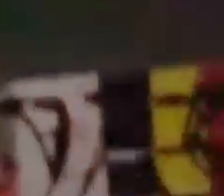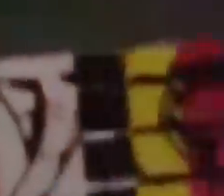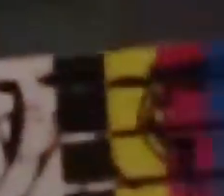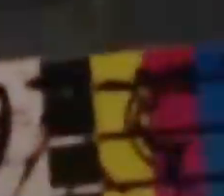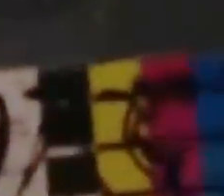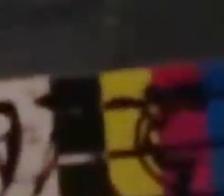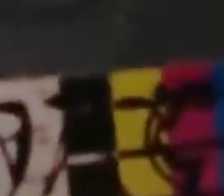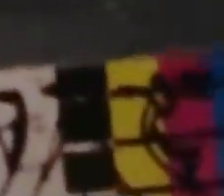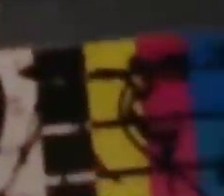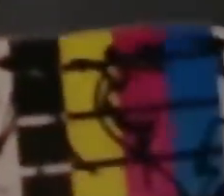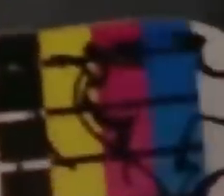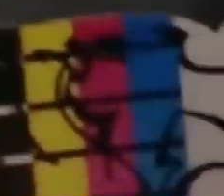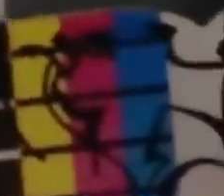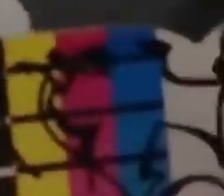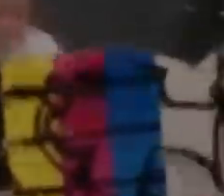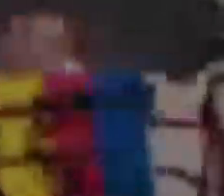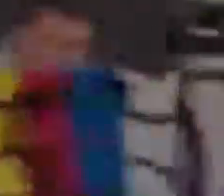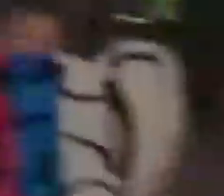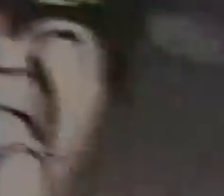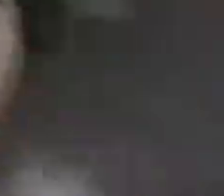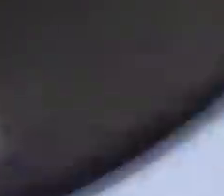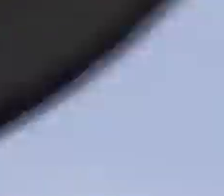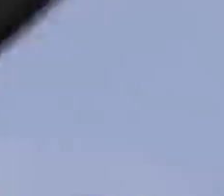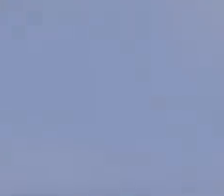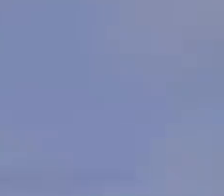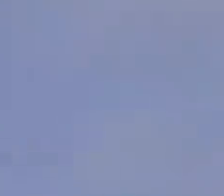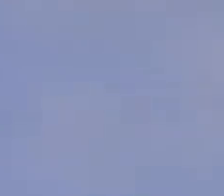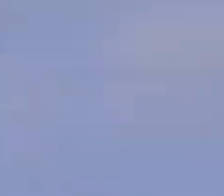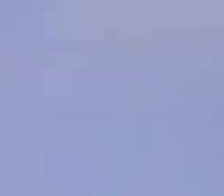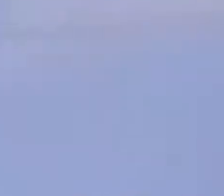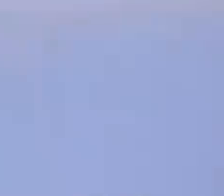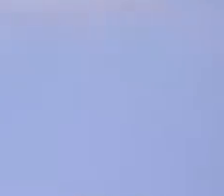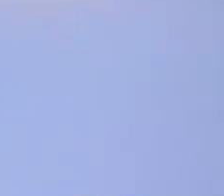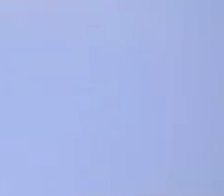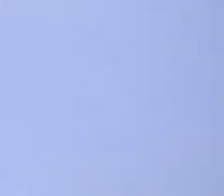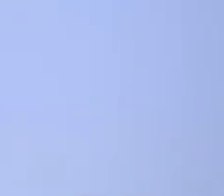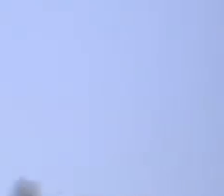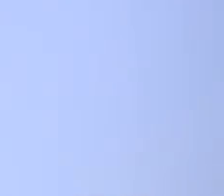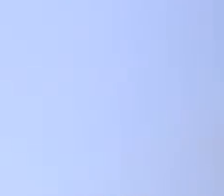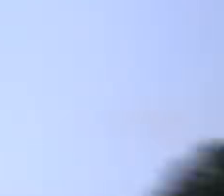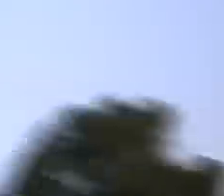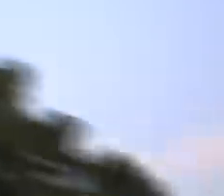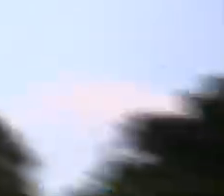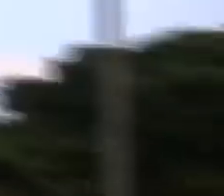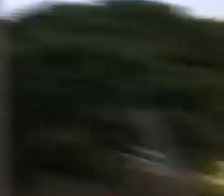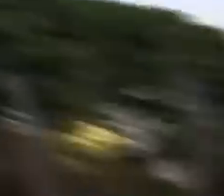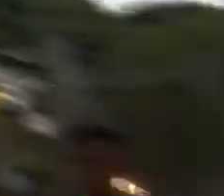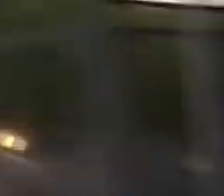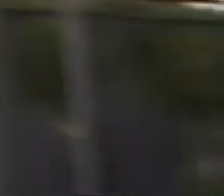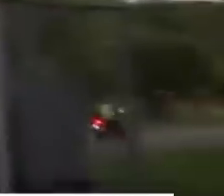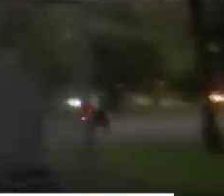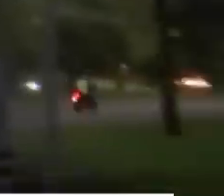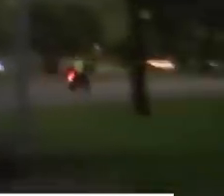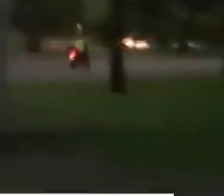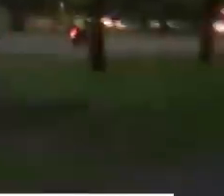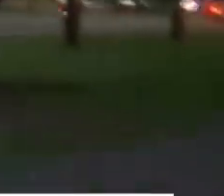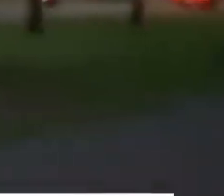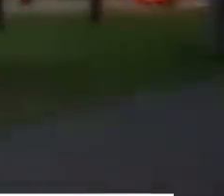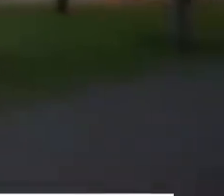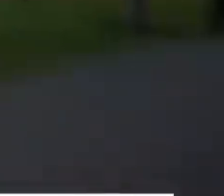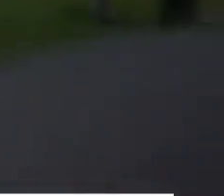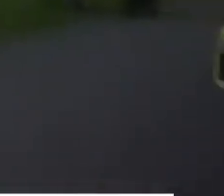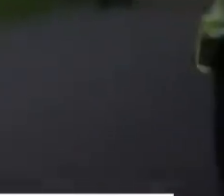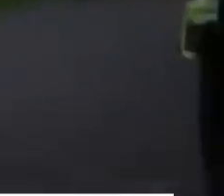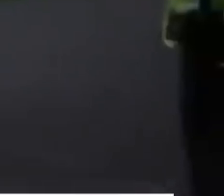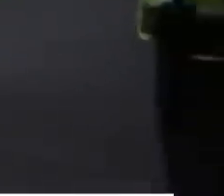Este es el mismo rincón en donde se han ocultado durante varios días al menos 4 delincuentes. La violencia con la que han